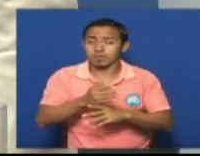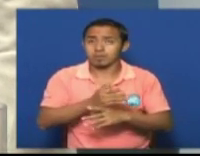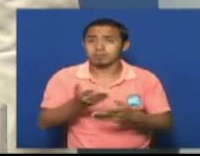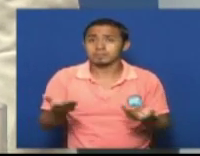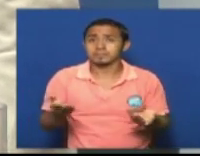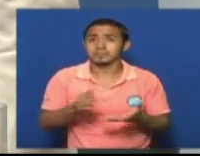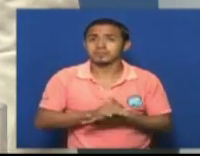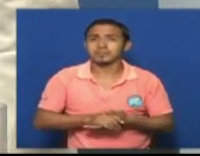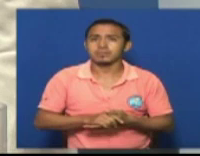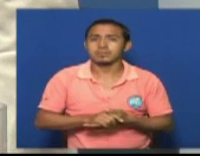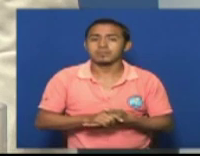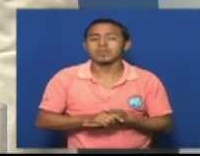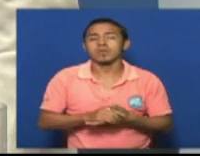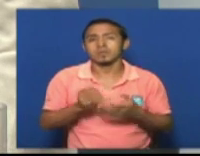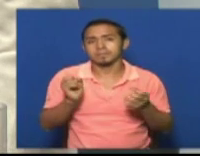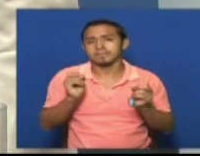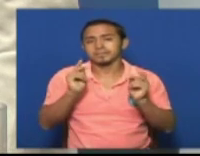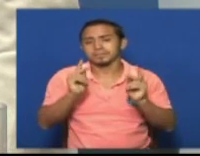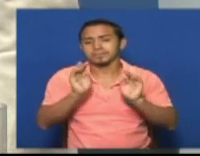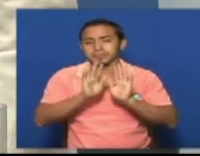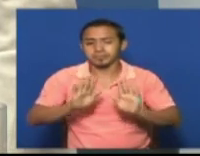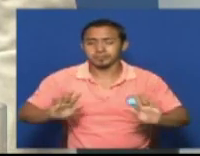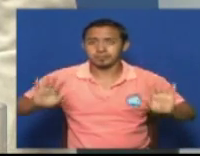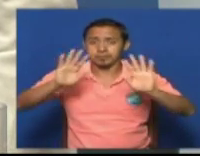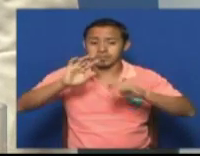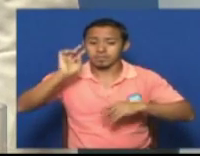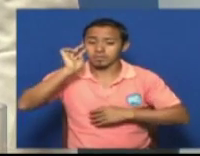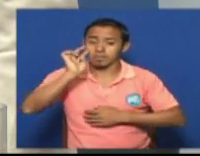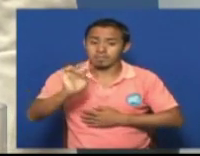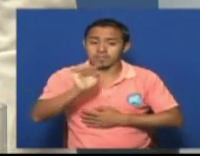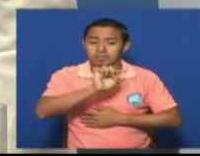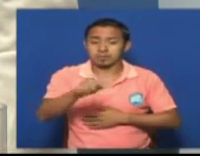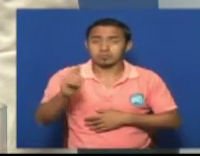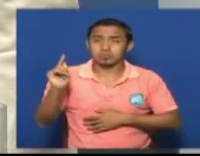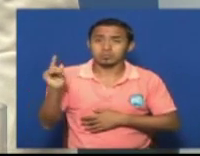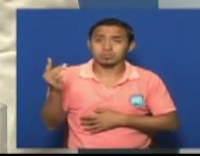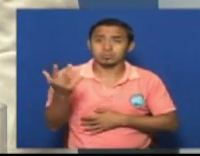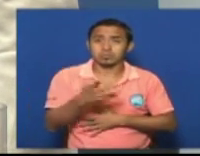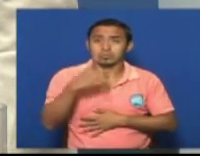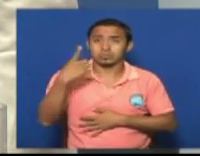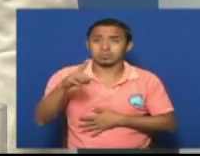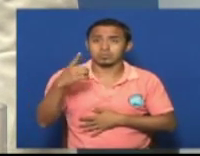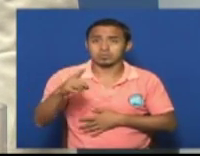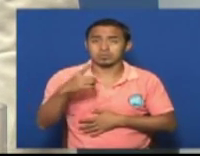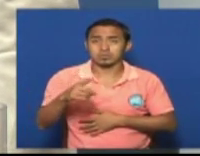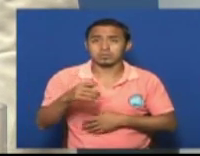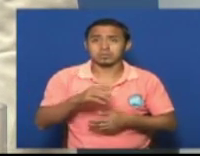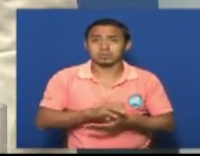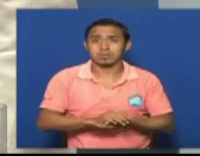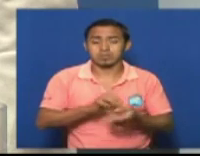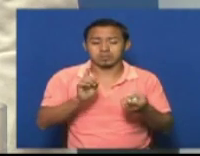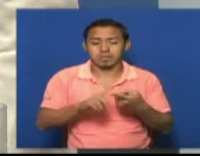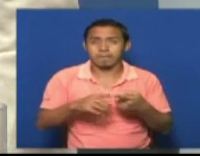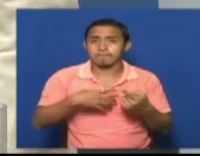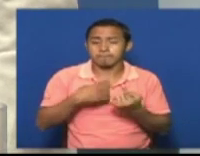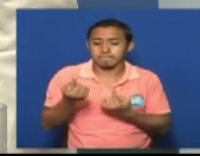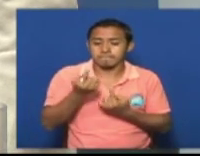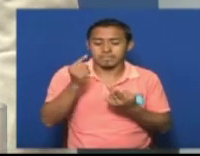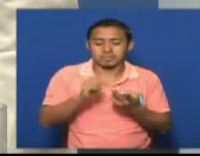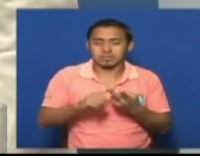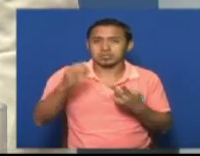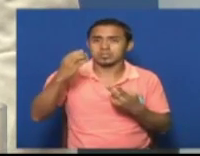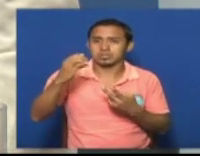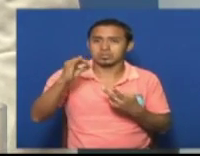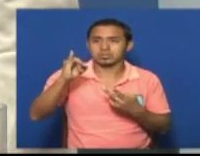el instituto la convención reconoce todos los derechos para todos los niños en las niñas los derechos individuales los derechos